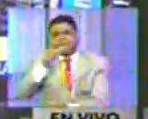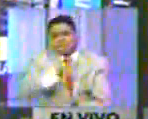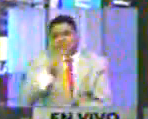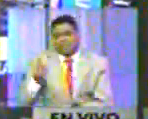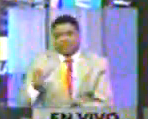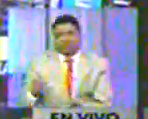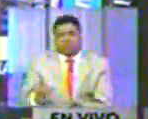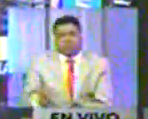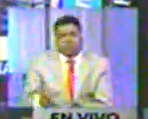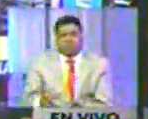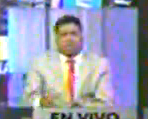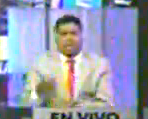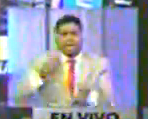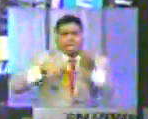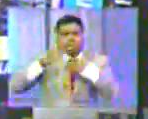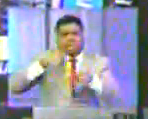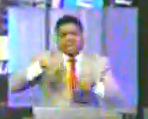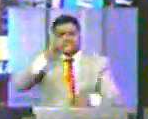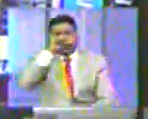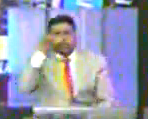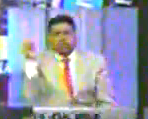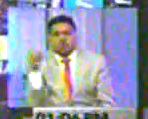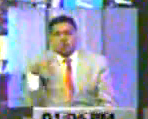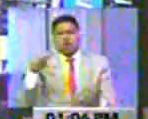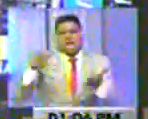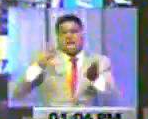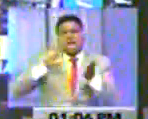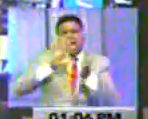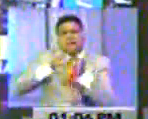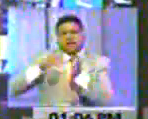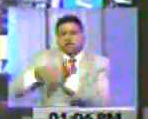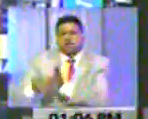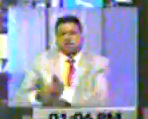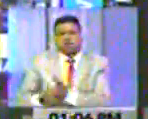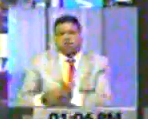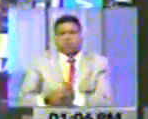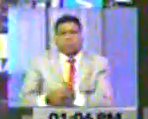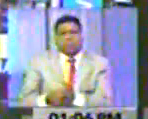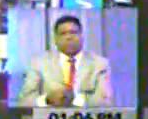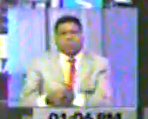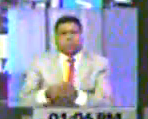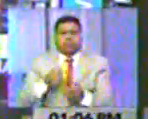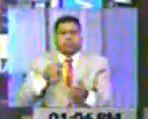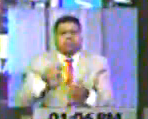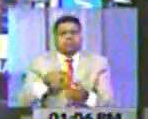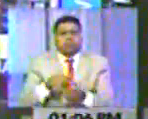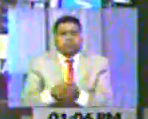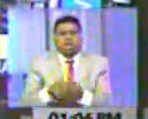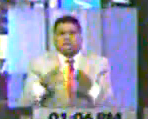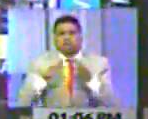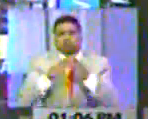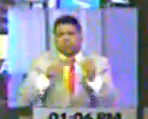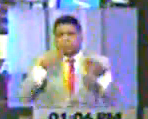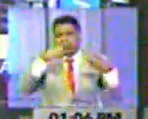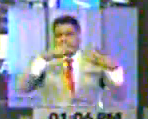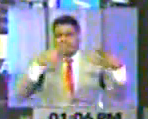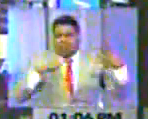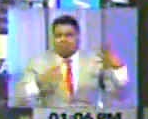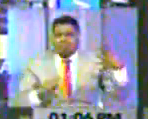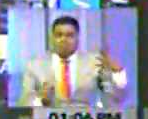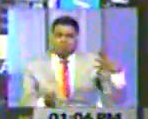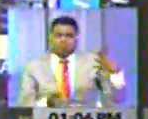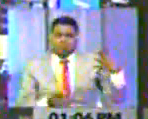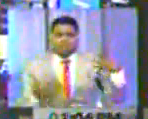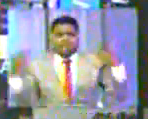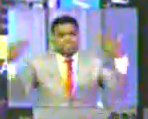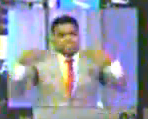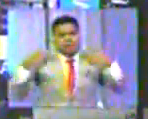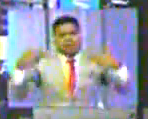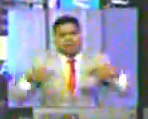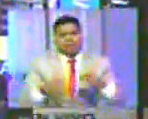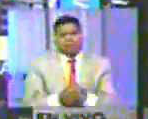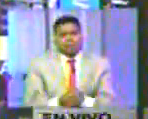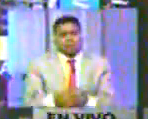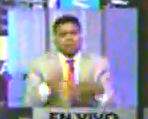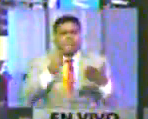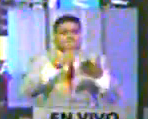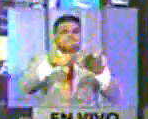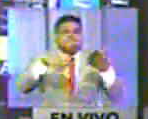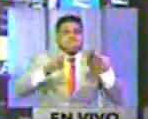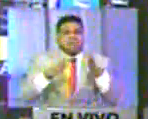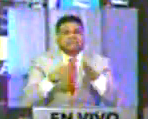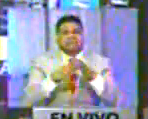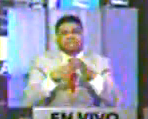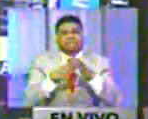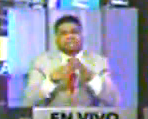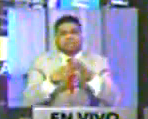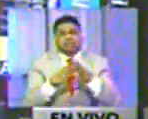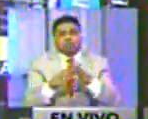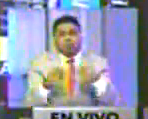distribución de drogas, robos, hurtos, entre otras acciones delictivas, son parte del fenómeno de las